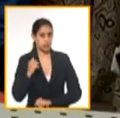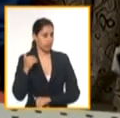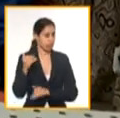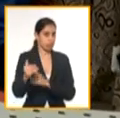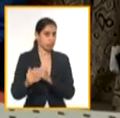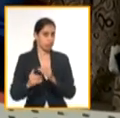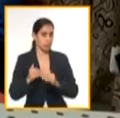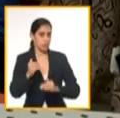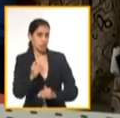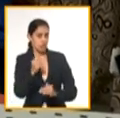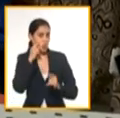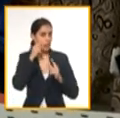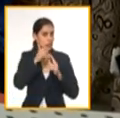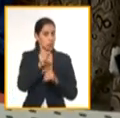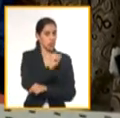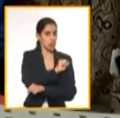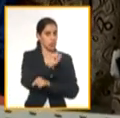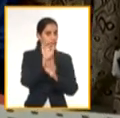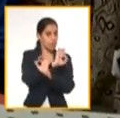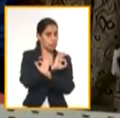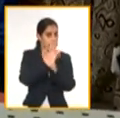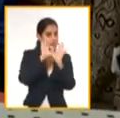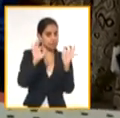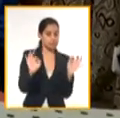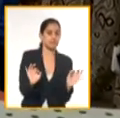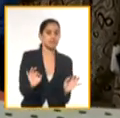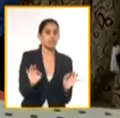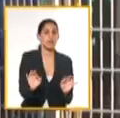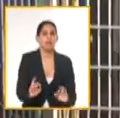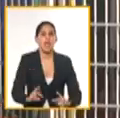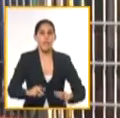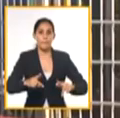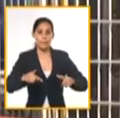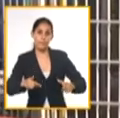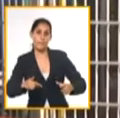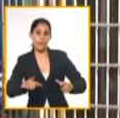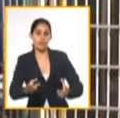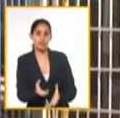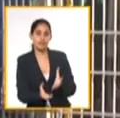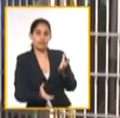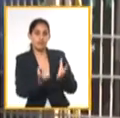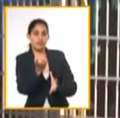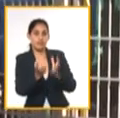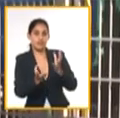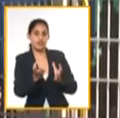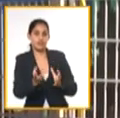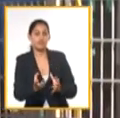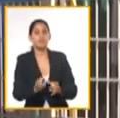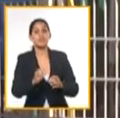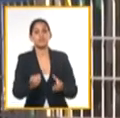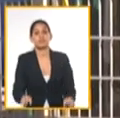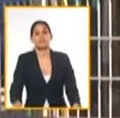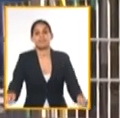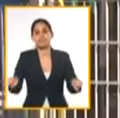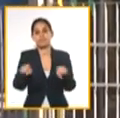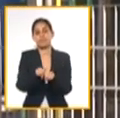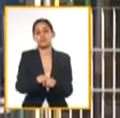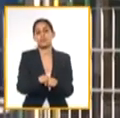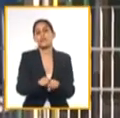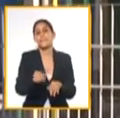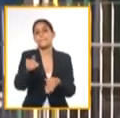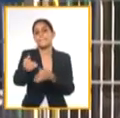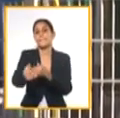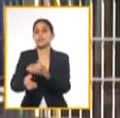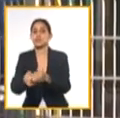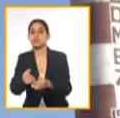de lograr la calidad en el condensado para reponer nivel en la caldera y comenzar ya todo el proceso de producción de vapor, búsqueda